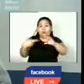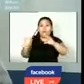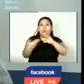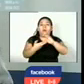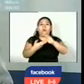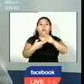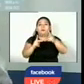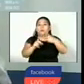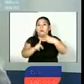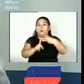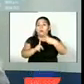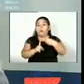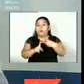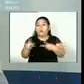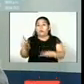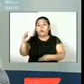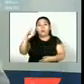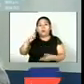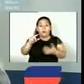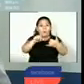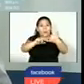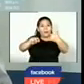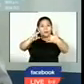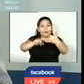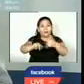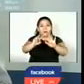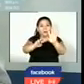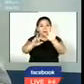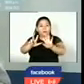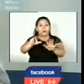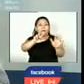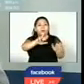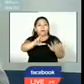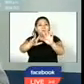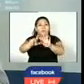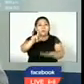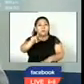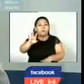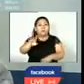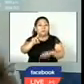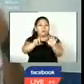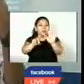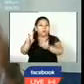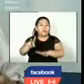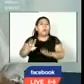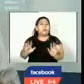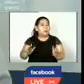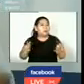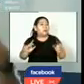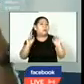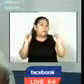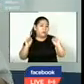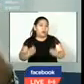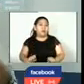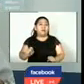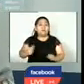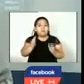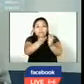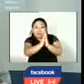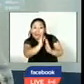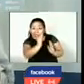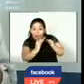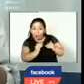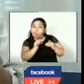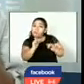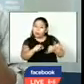nuestro Osawa Whatsapp 7838 1462 para continuar requiriendo estos